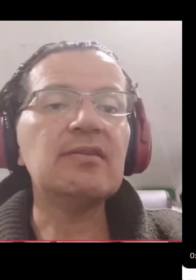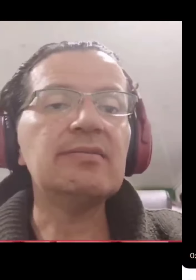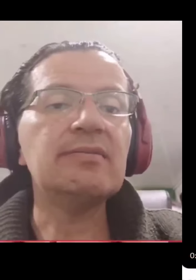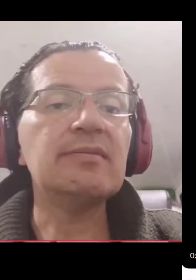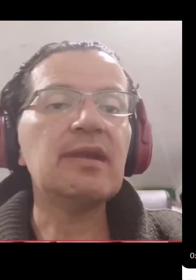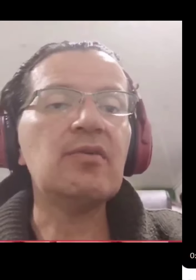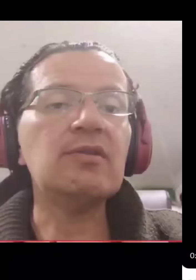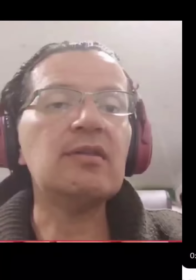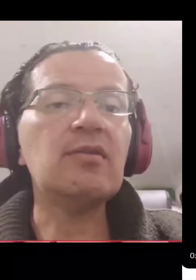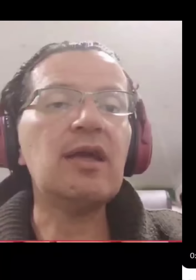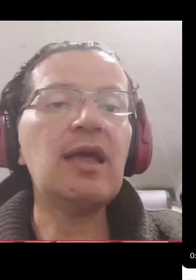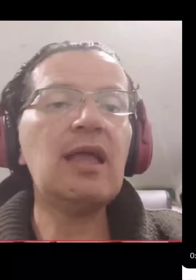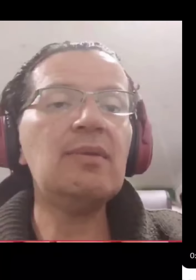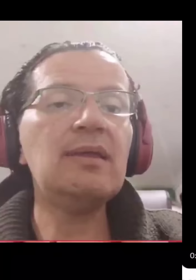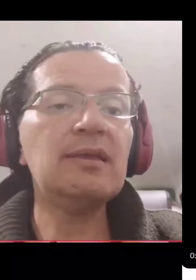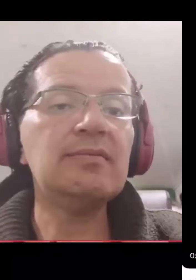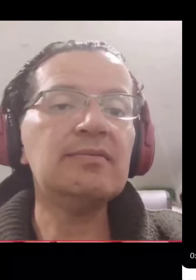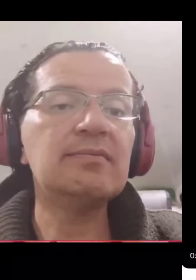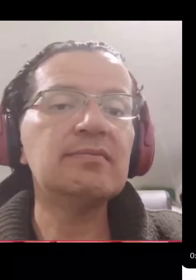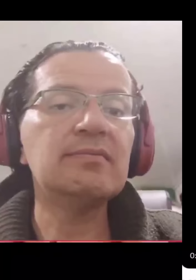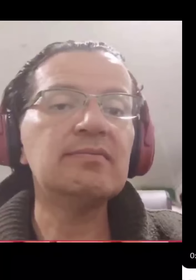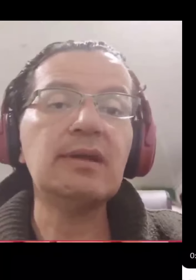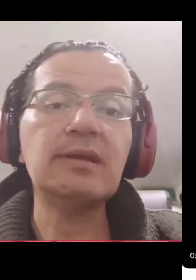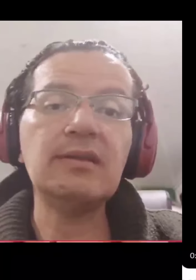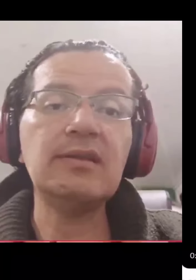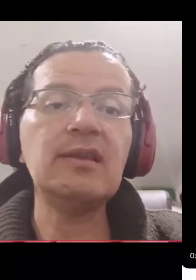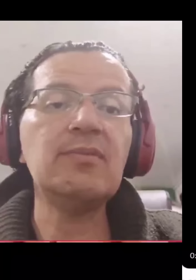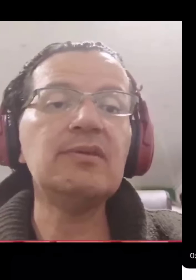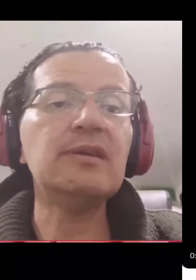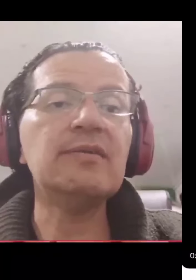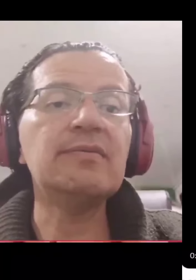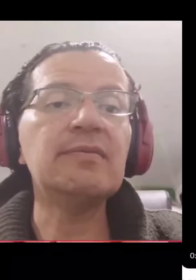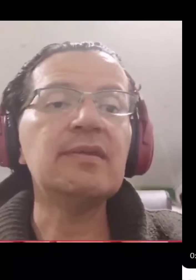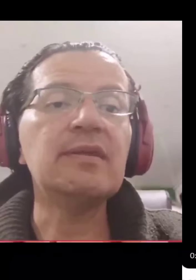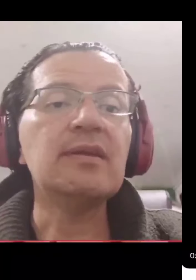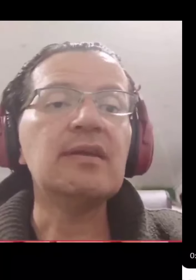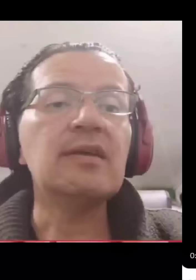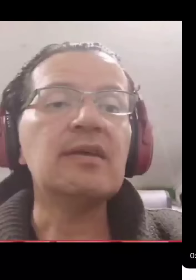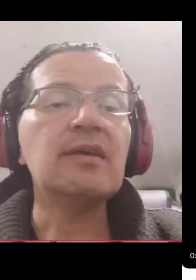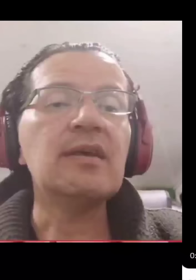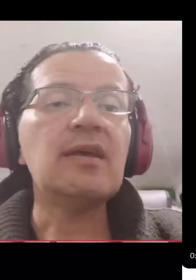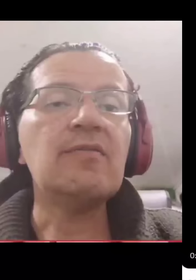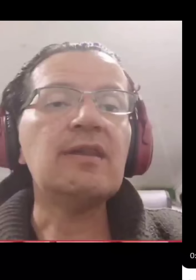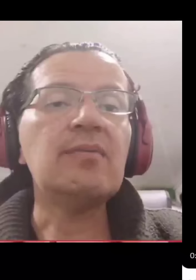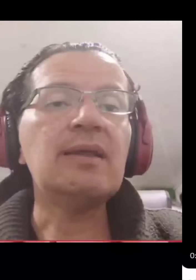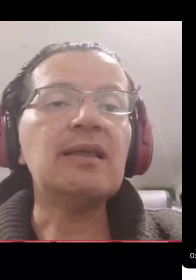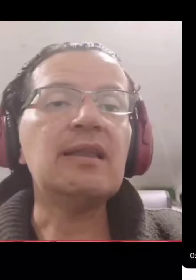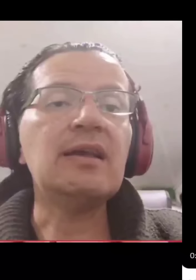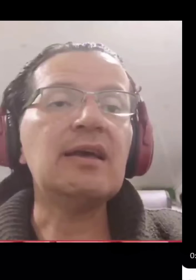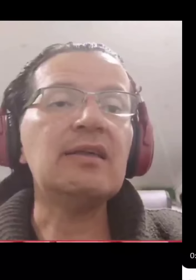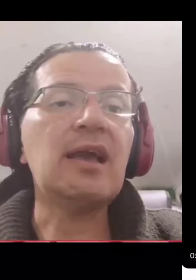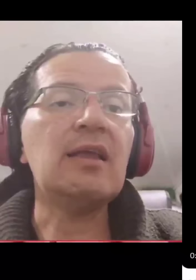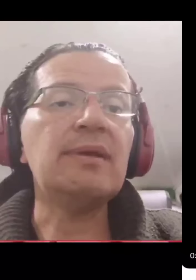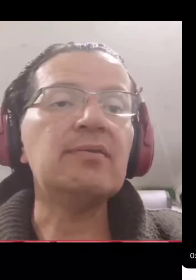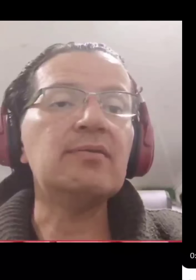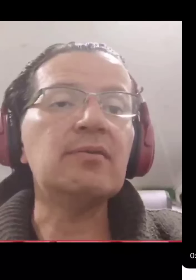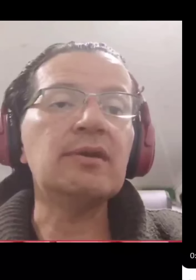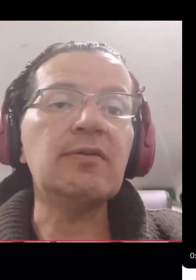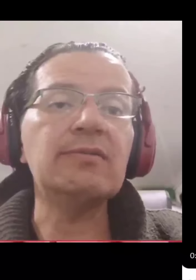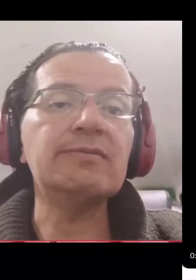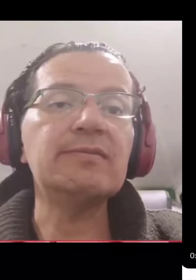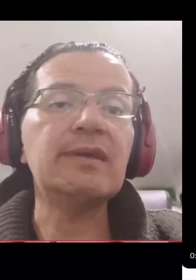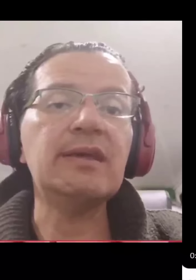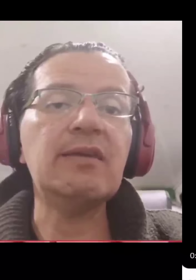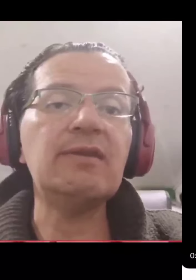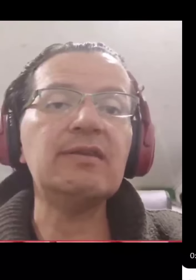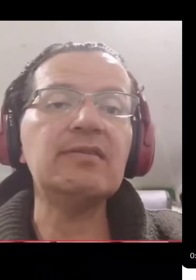Este señor está contando el billete perteneciente a la policía y finalmente le agradece al presunto